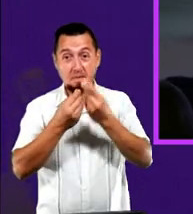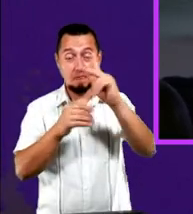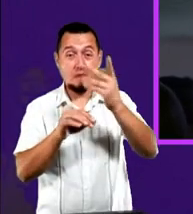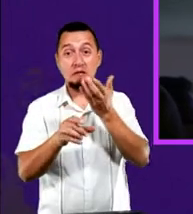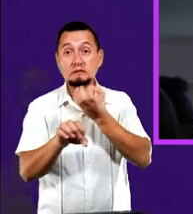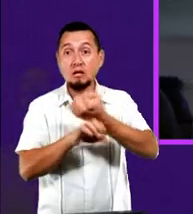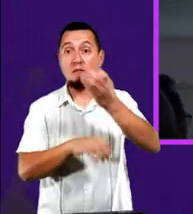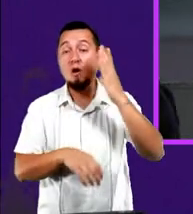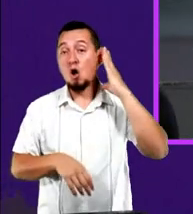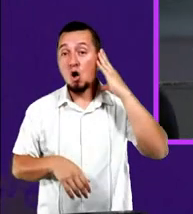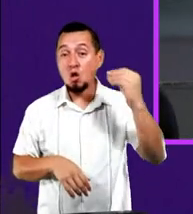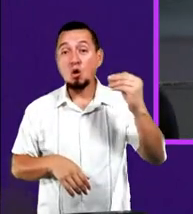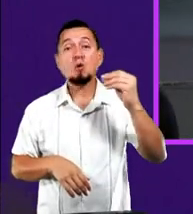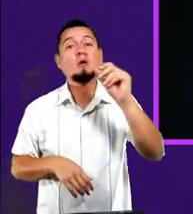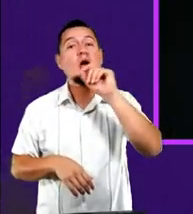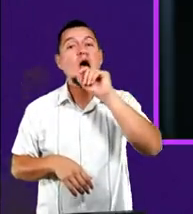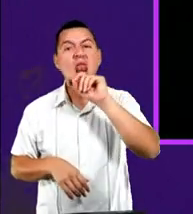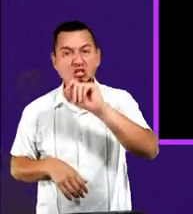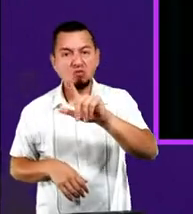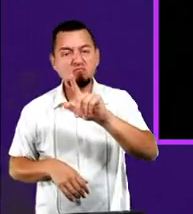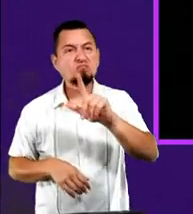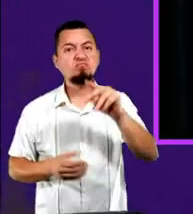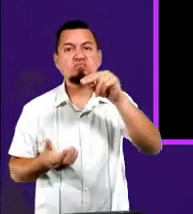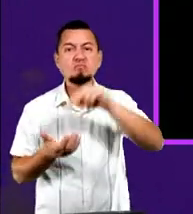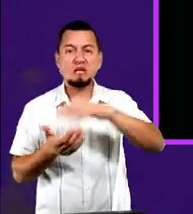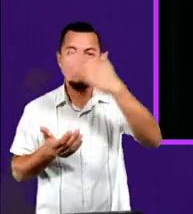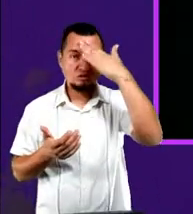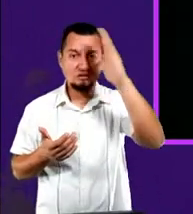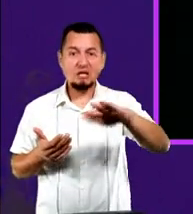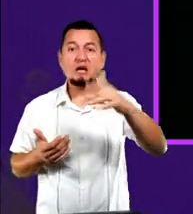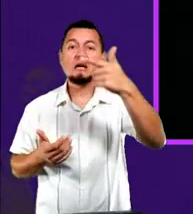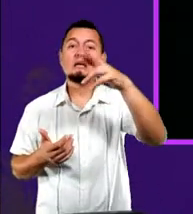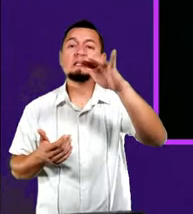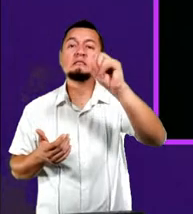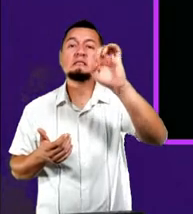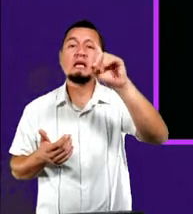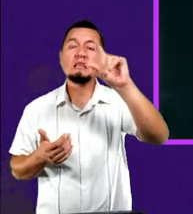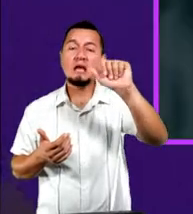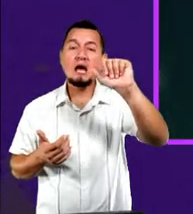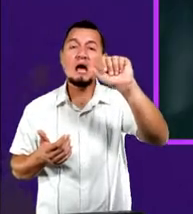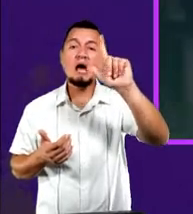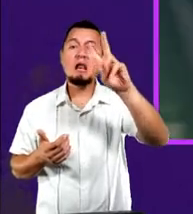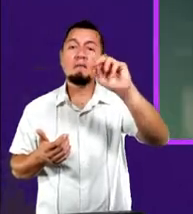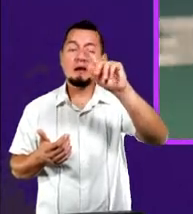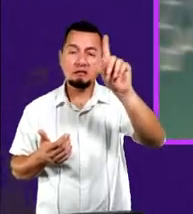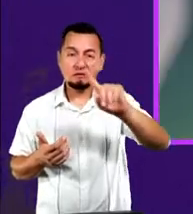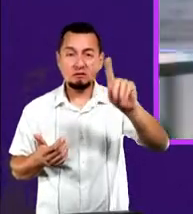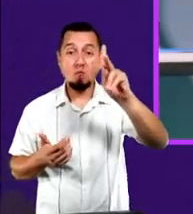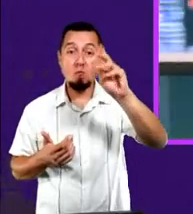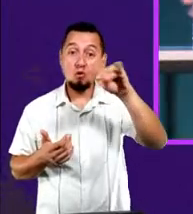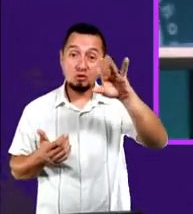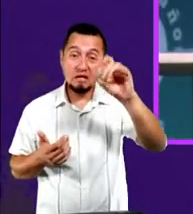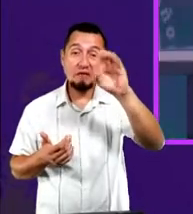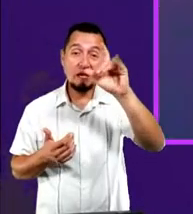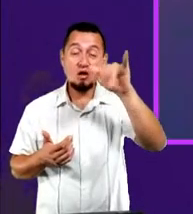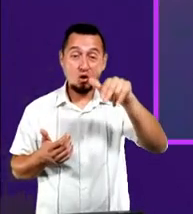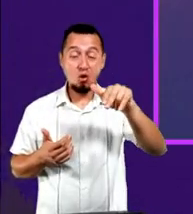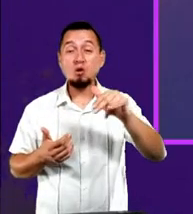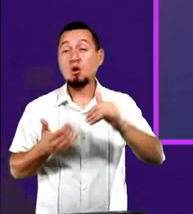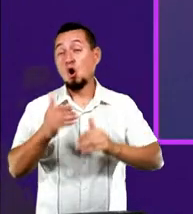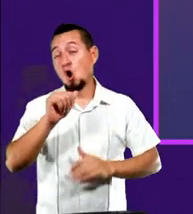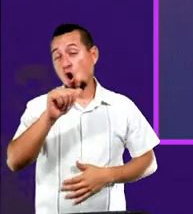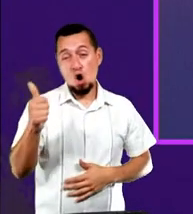señora Griselda Álvarez Ponce de León. Otra fecha indudablemente vinculada a